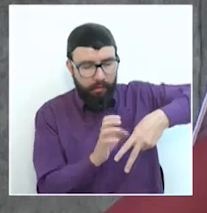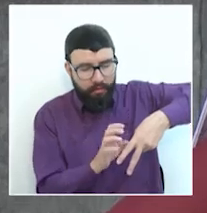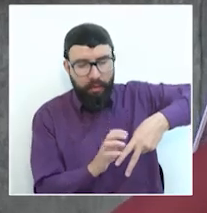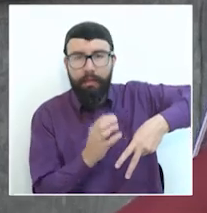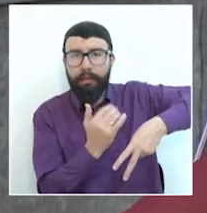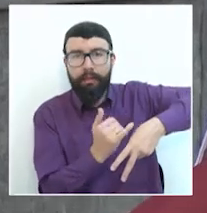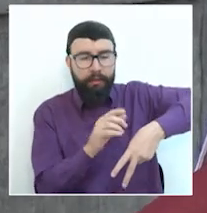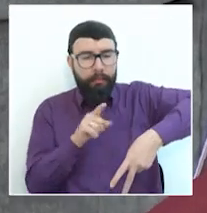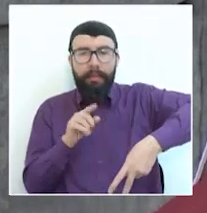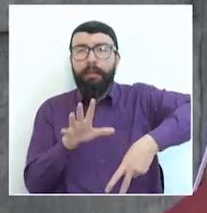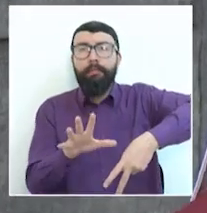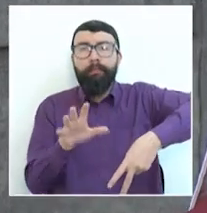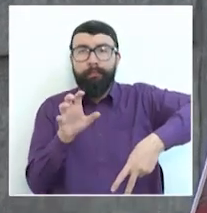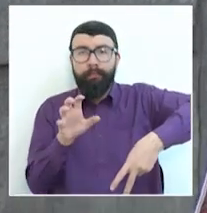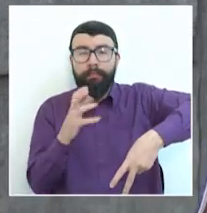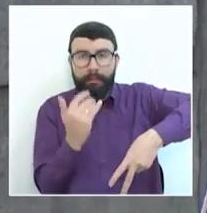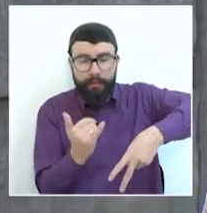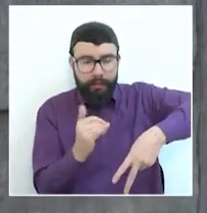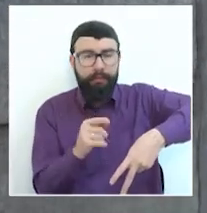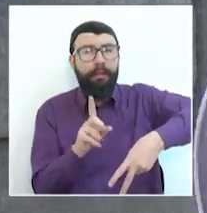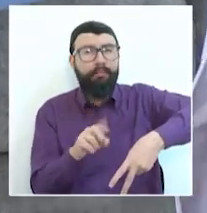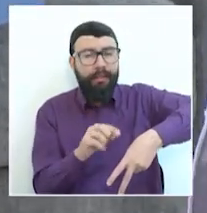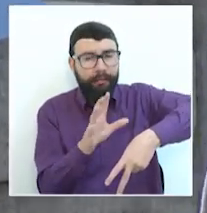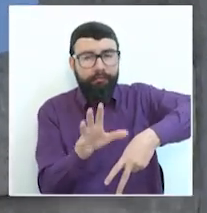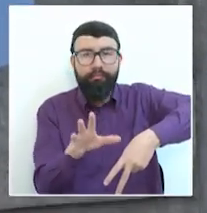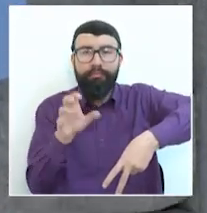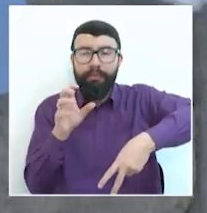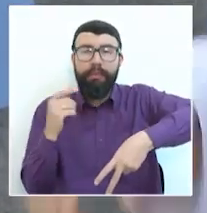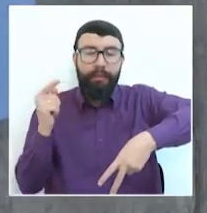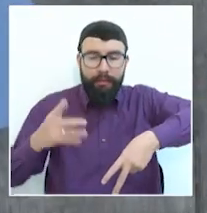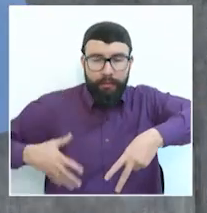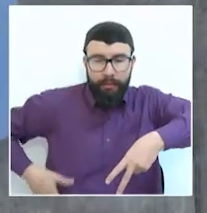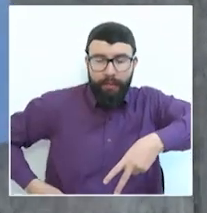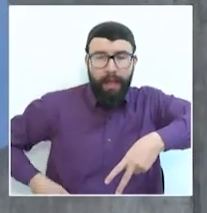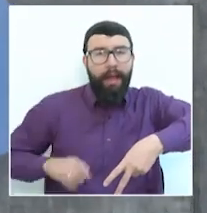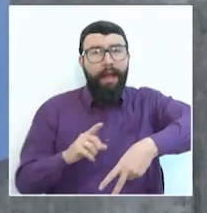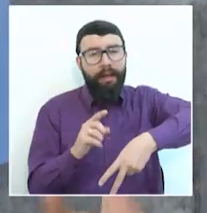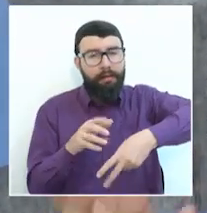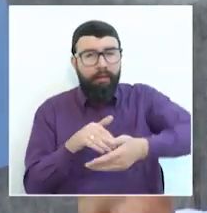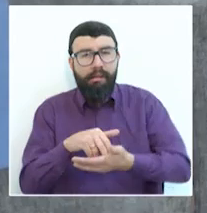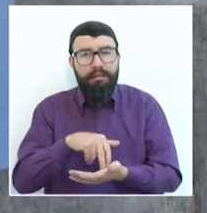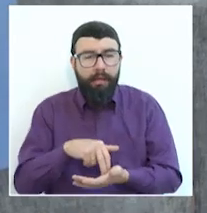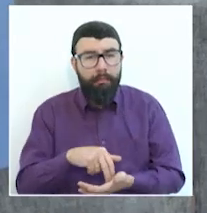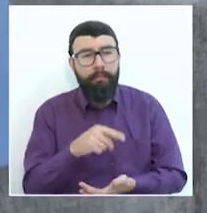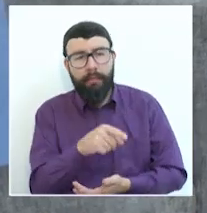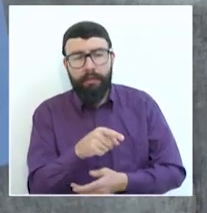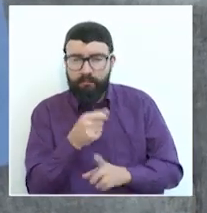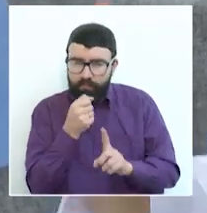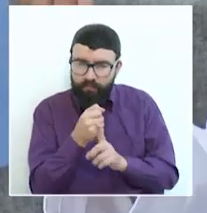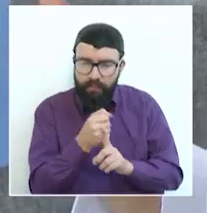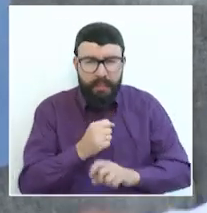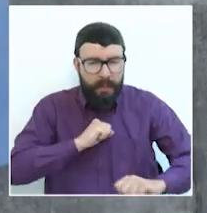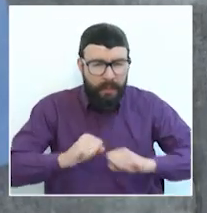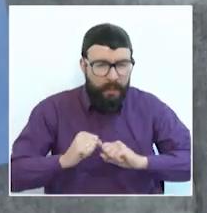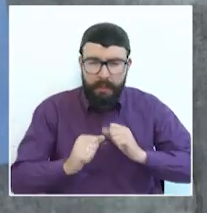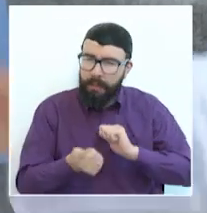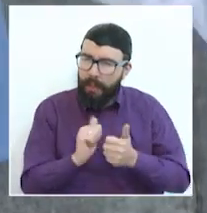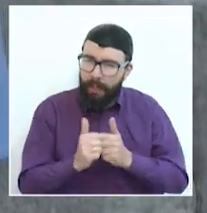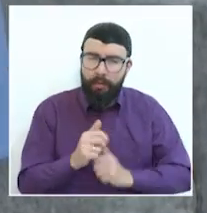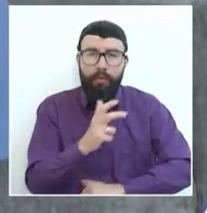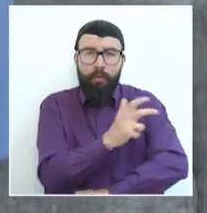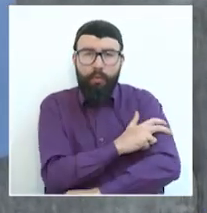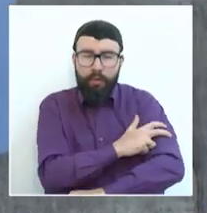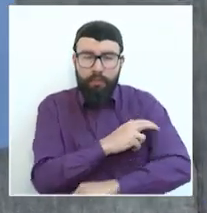del glúteo mayor y debilidad de los paraespinales. A esta persona hay que hacerle un fuerte trabajo